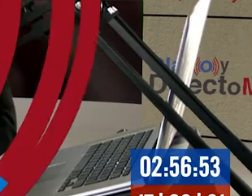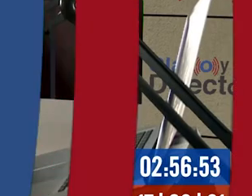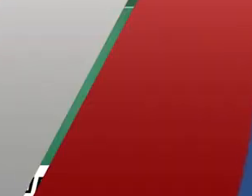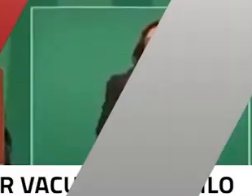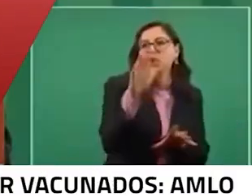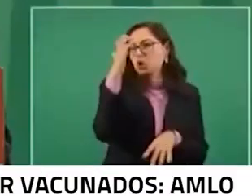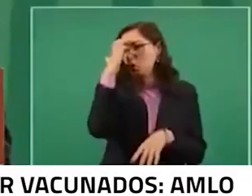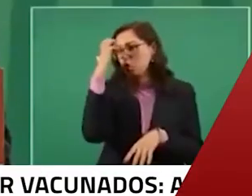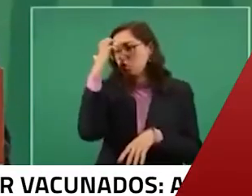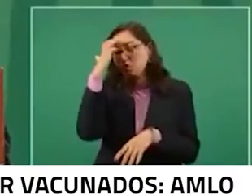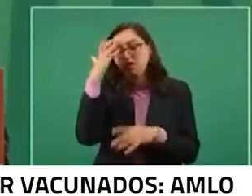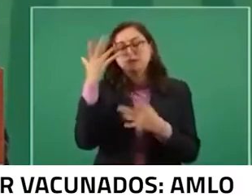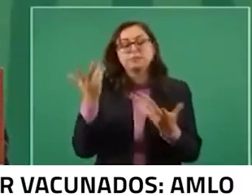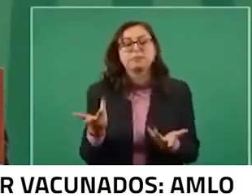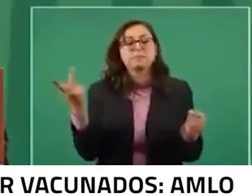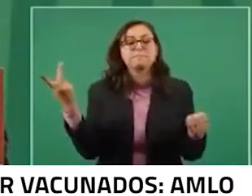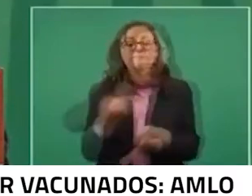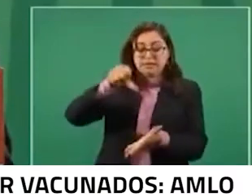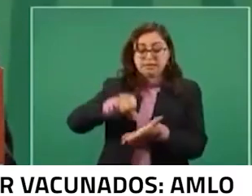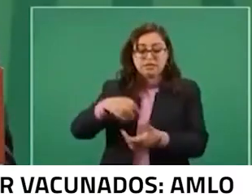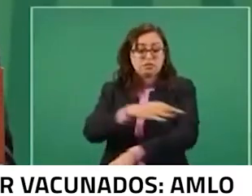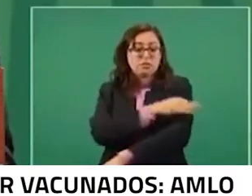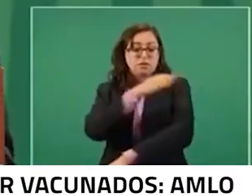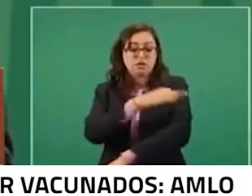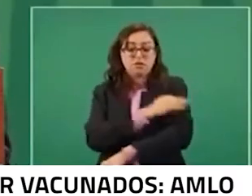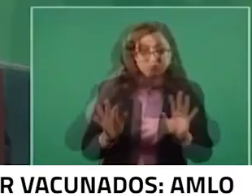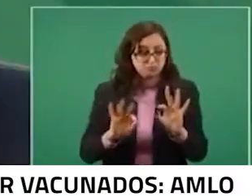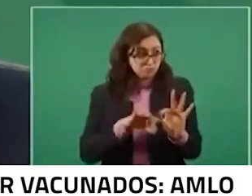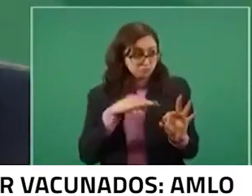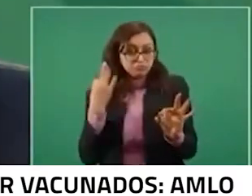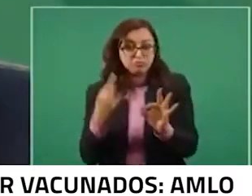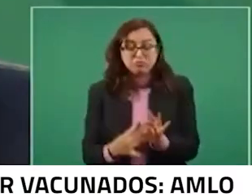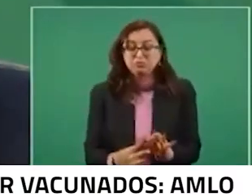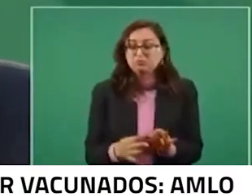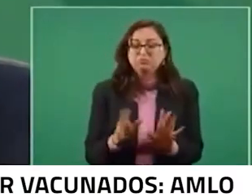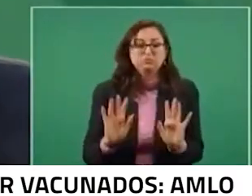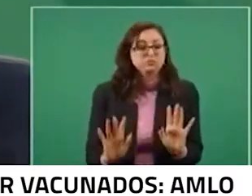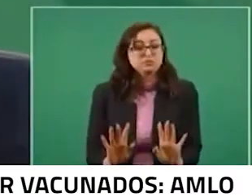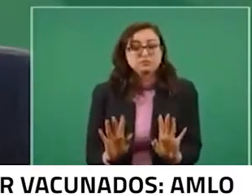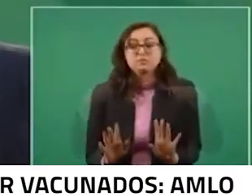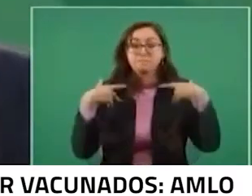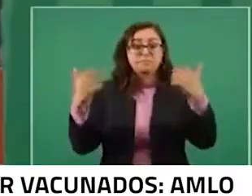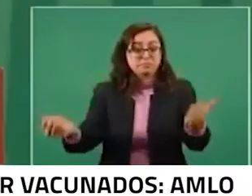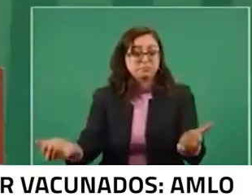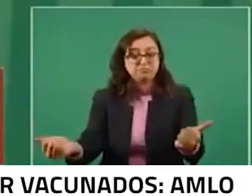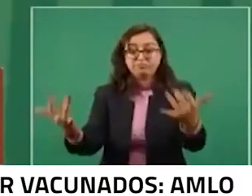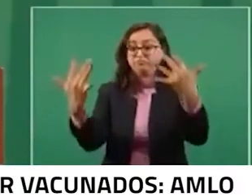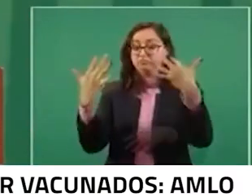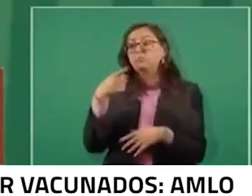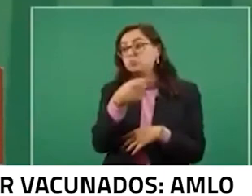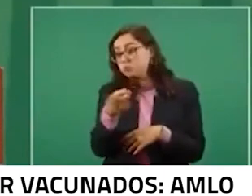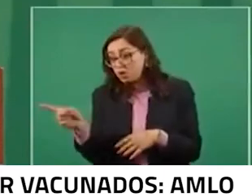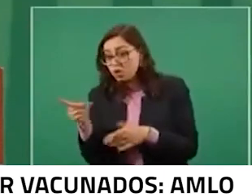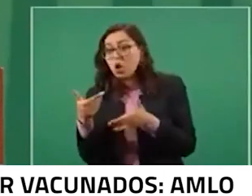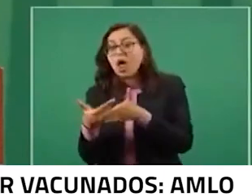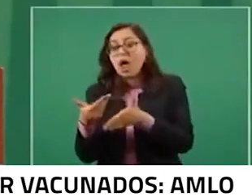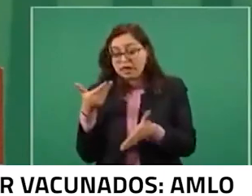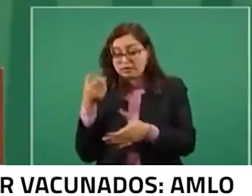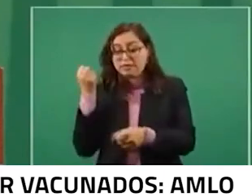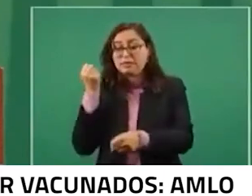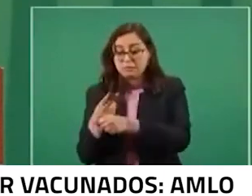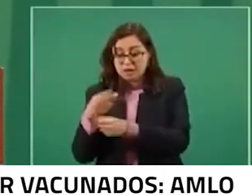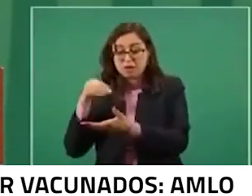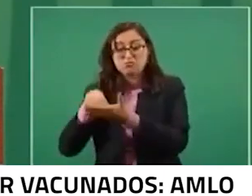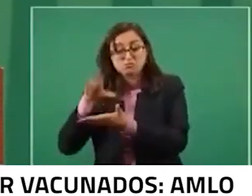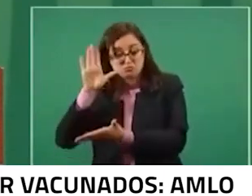Pon el centro de vacunación y ahí llegan quienes hayan tenido oportunidad de inscribirse, que estén en el censo